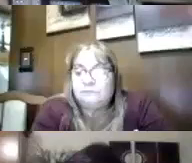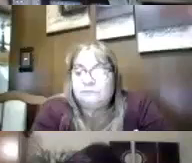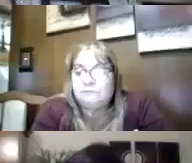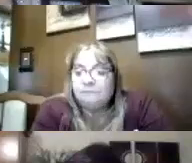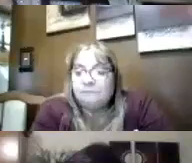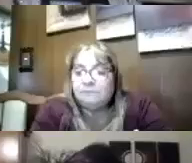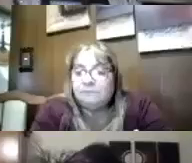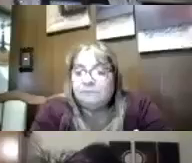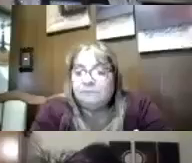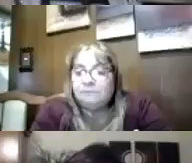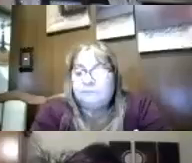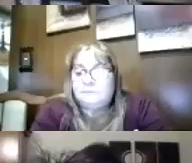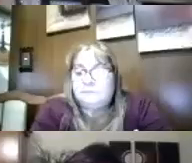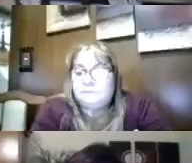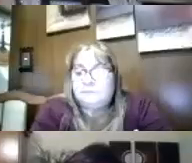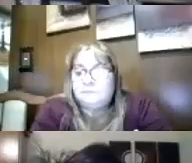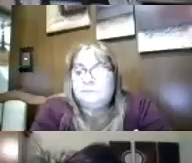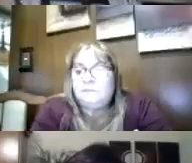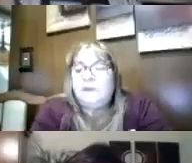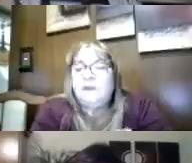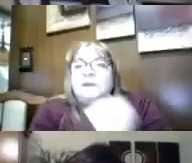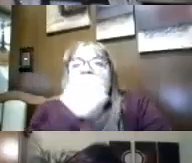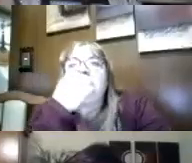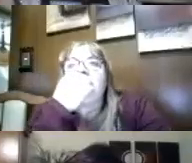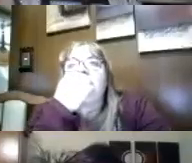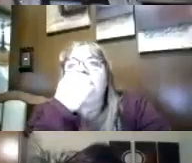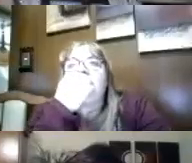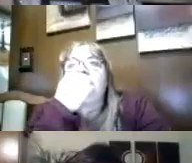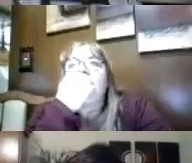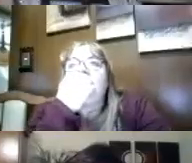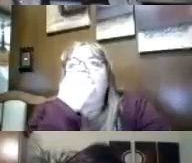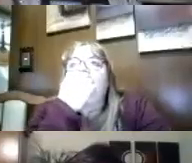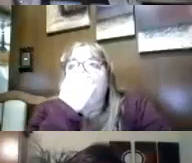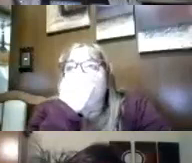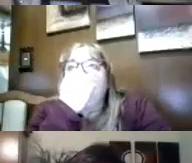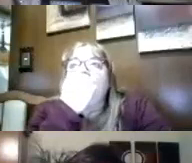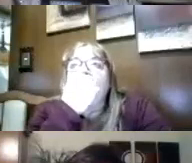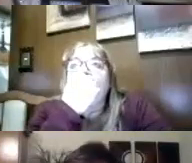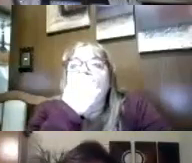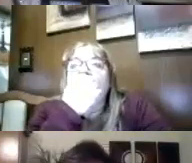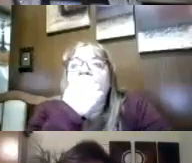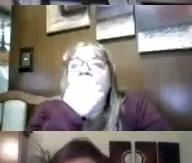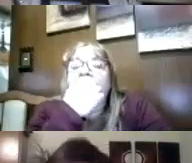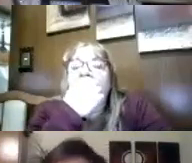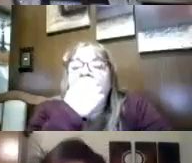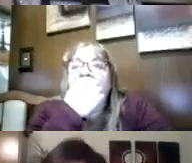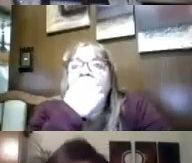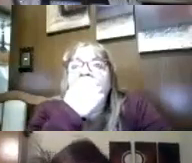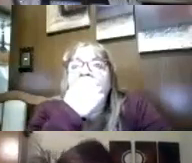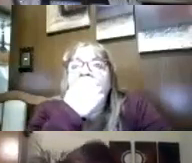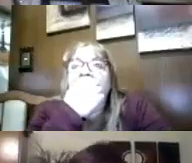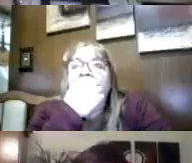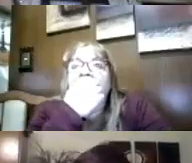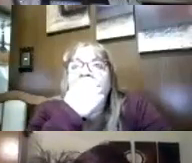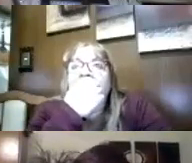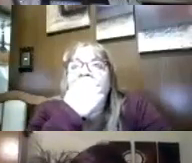Perfecto. Bueno, su pregunta... ¿ustedes los están viendo ahora los gráficos? Sí, sí, se ven.